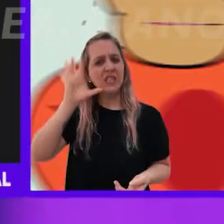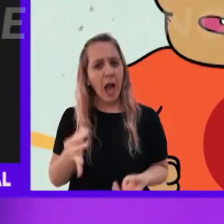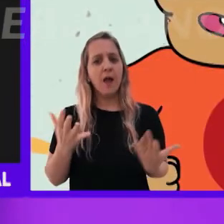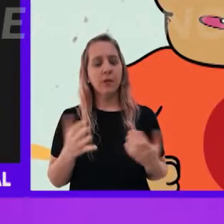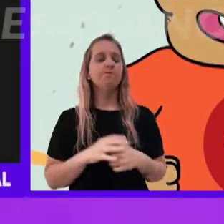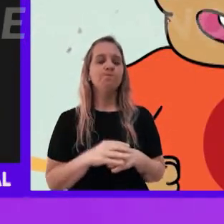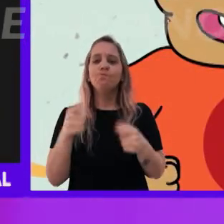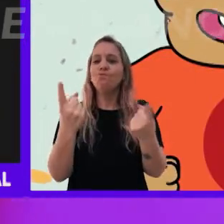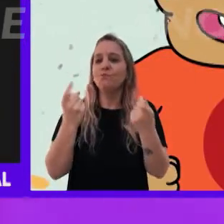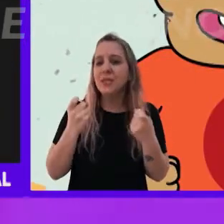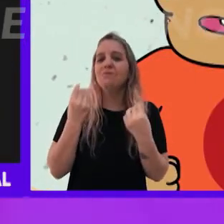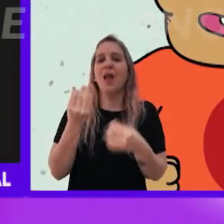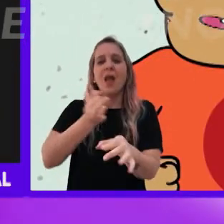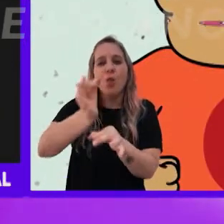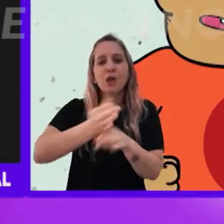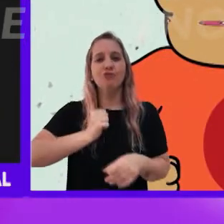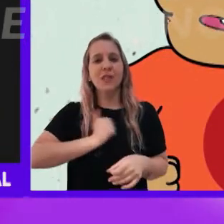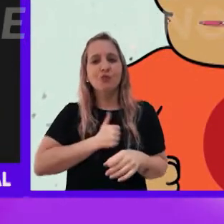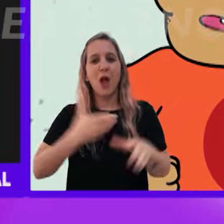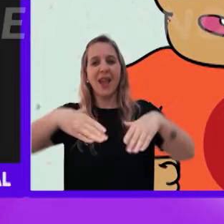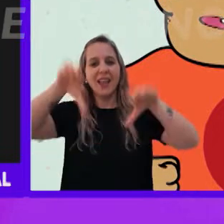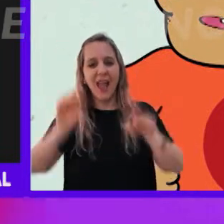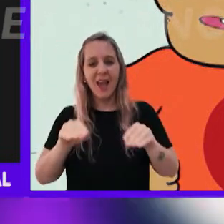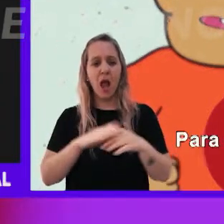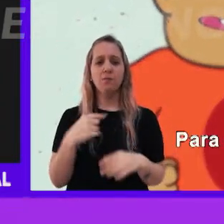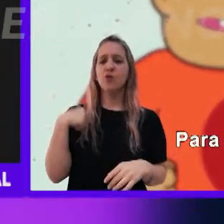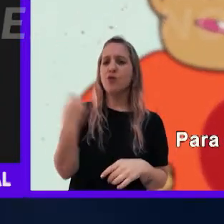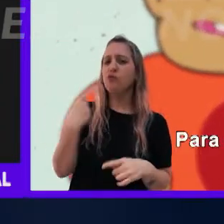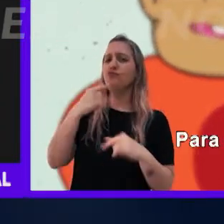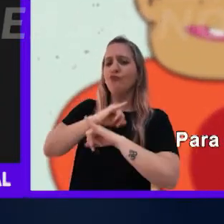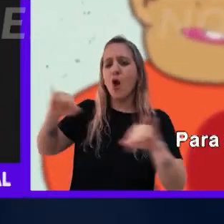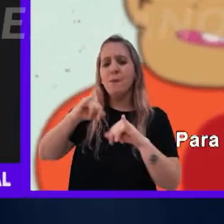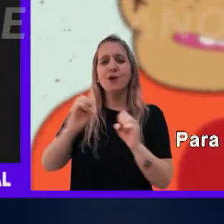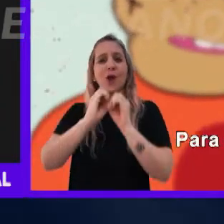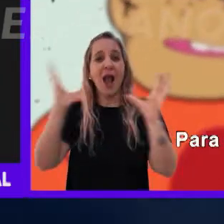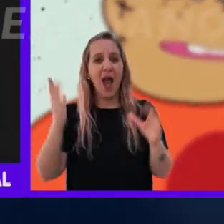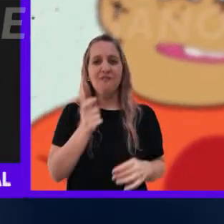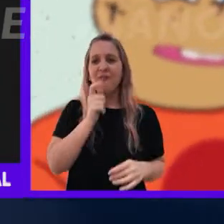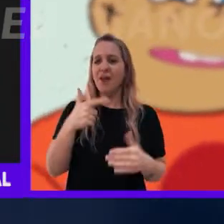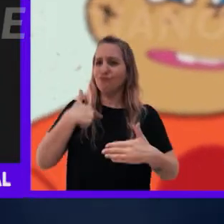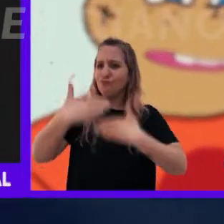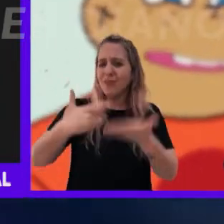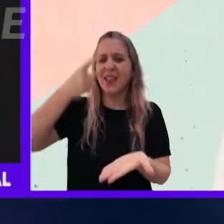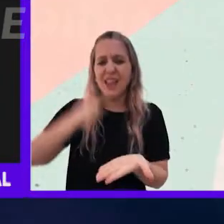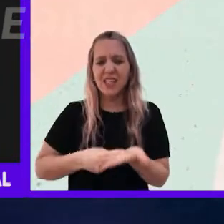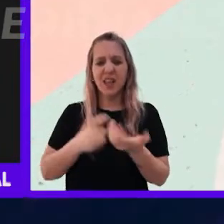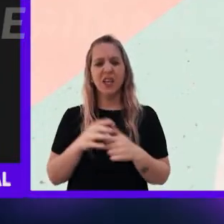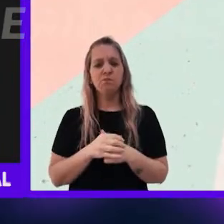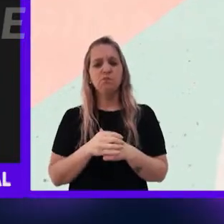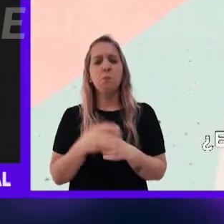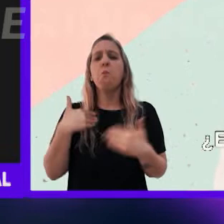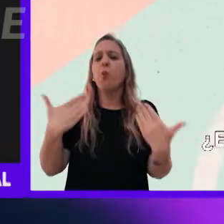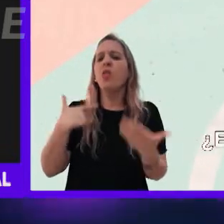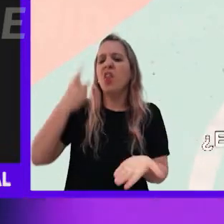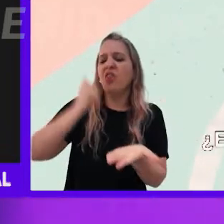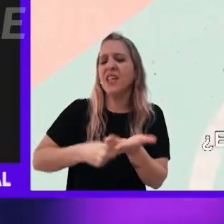no intencionalidad en ese embarazo, ¿a qué nos referimos? Digo, a una chica, a una adolescente que tal vez por